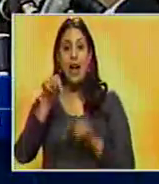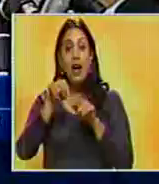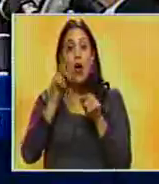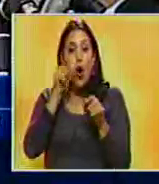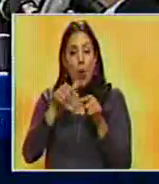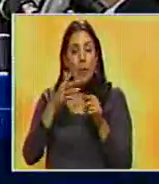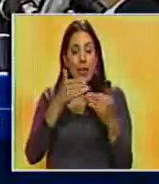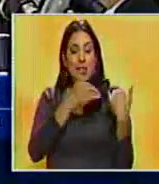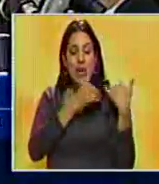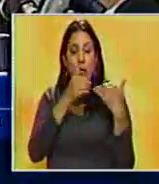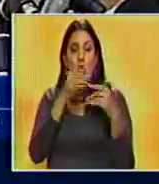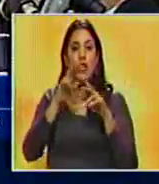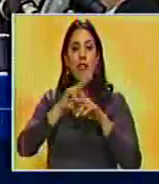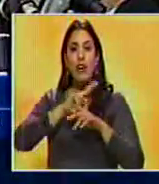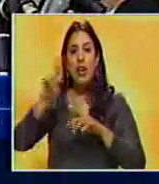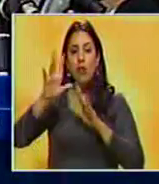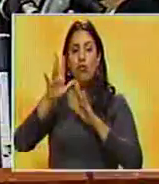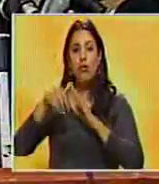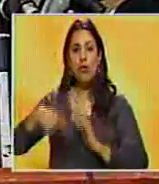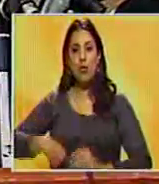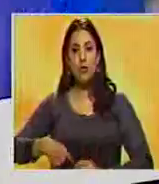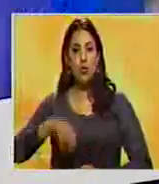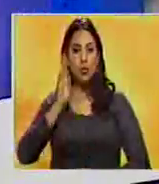vinculado a una red de extorsión